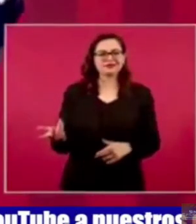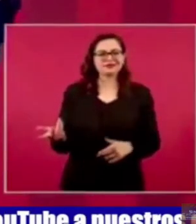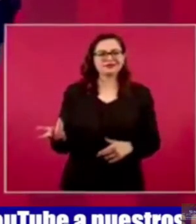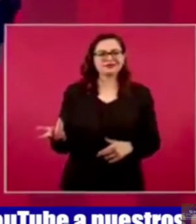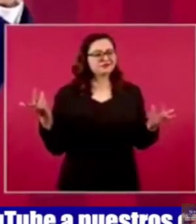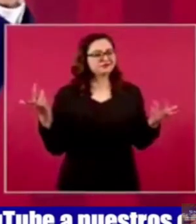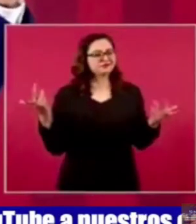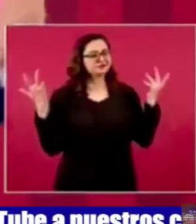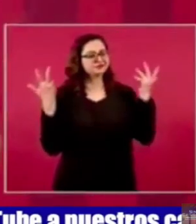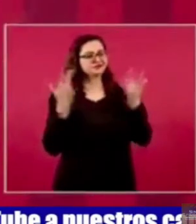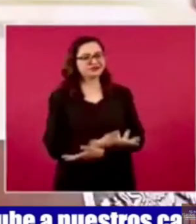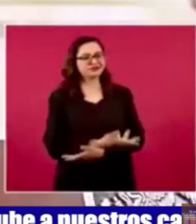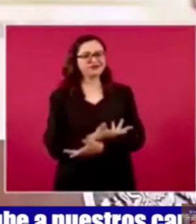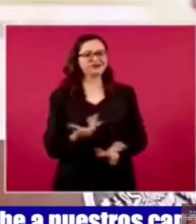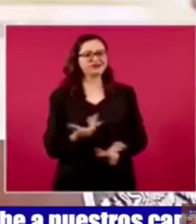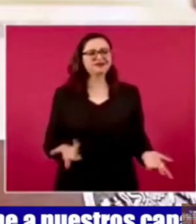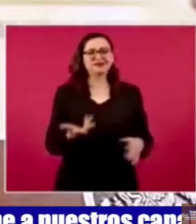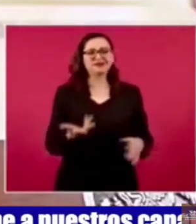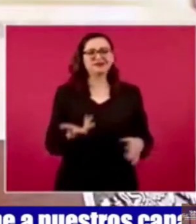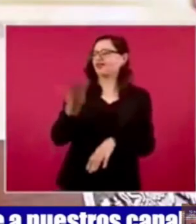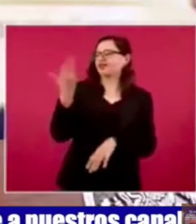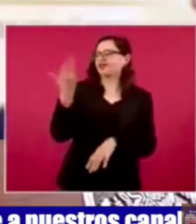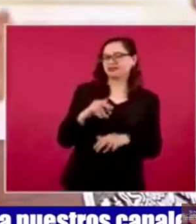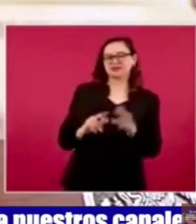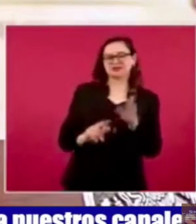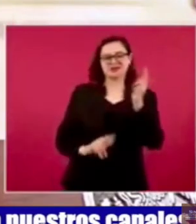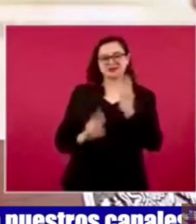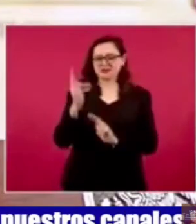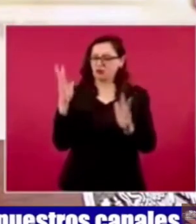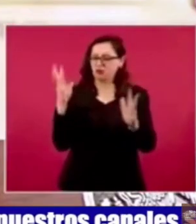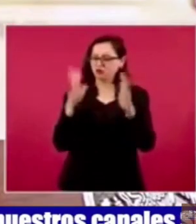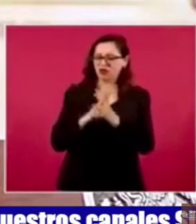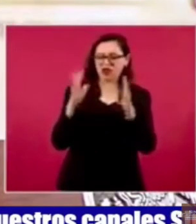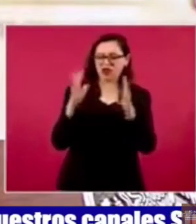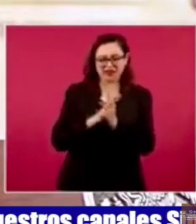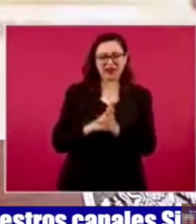todo el reparto agrario, todos los ejidos,